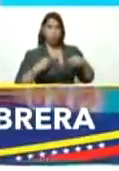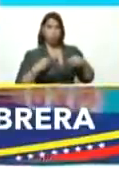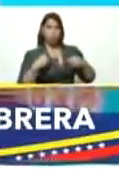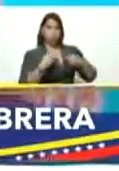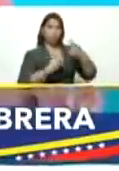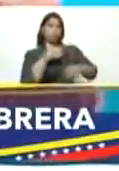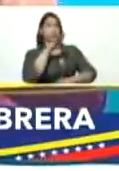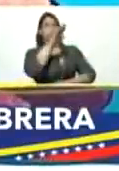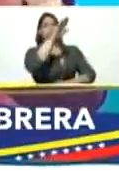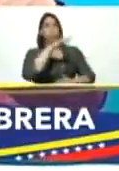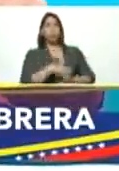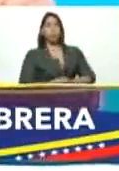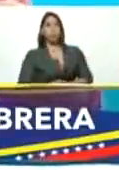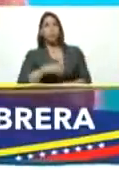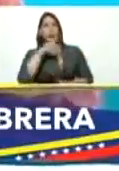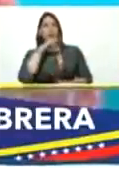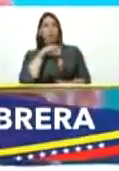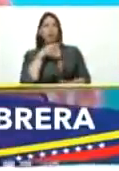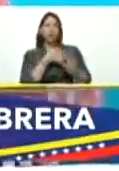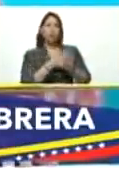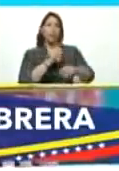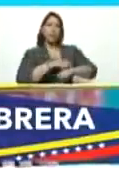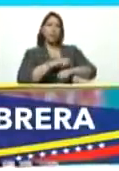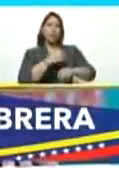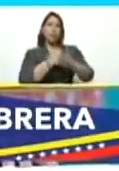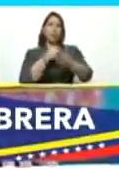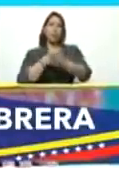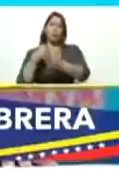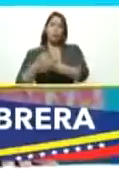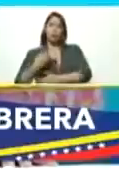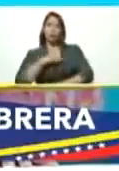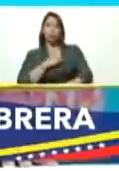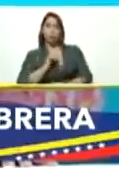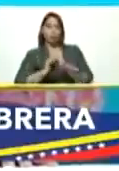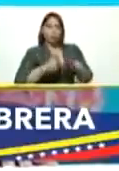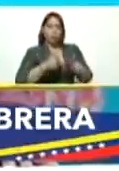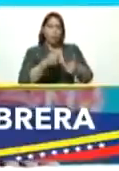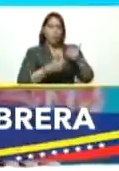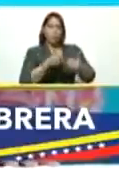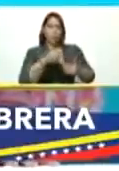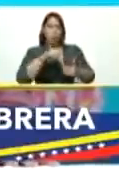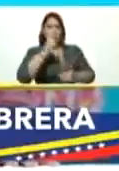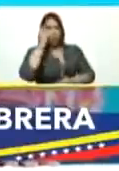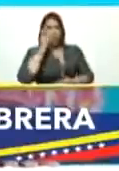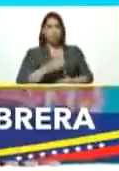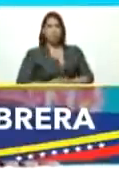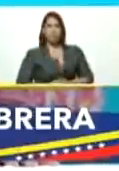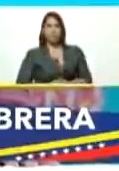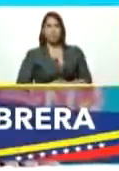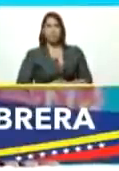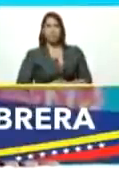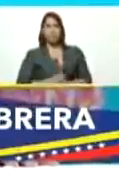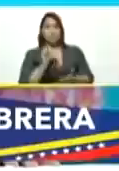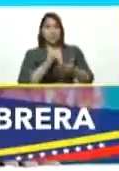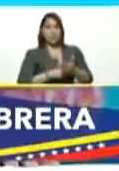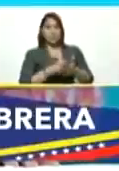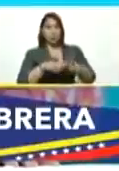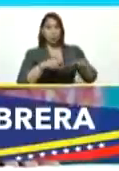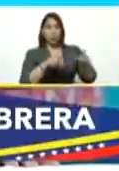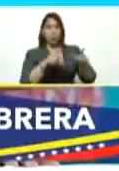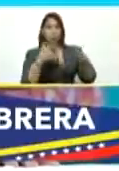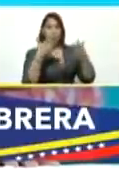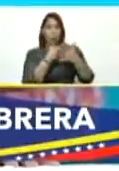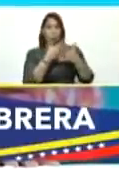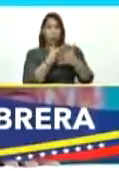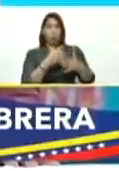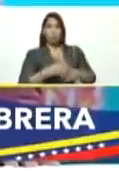futuras hablar de los tiempos de lucha que hemos emprendido hoy día y sin lugar a dudas